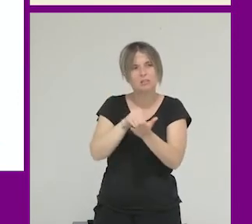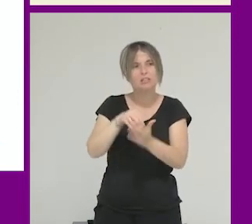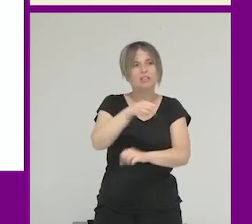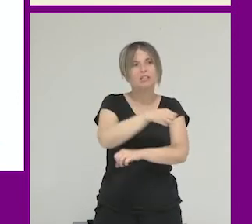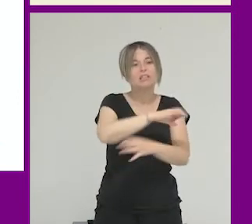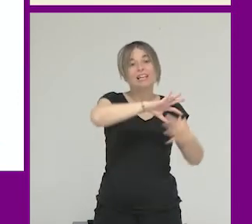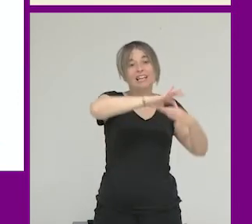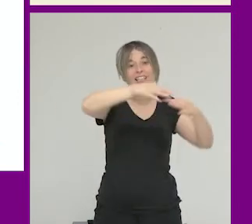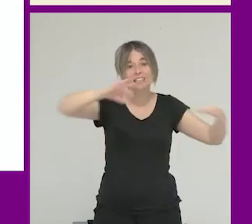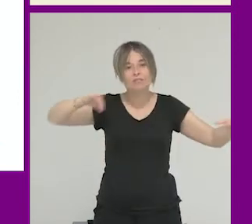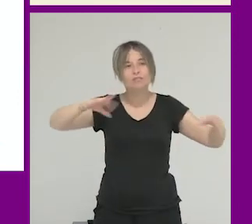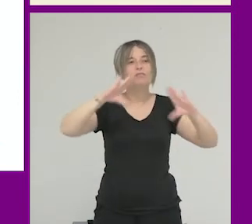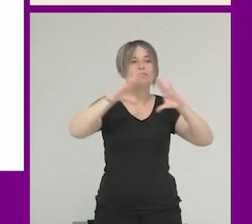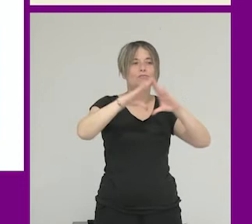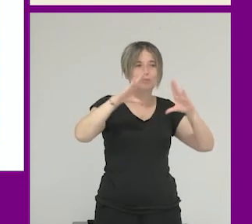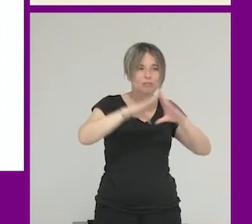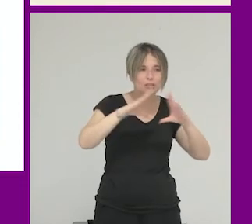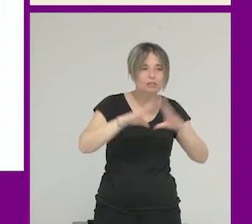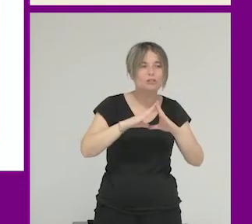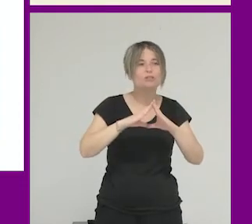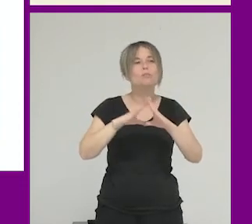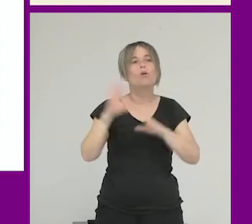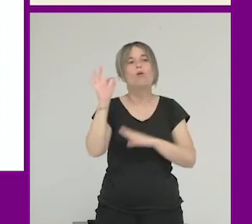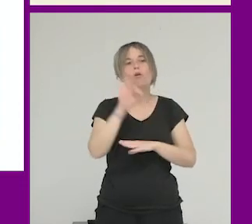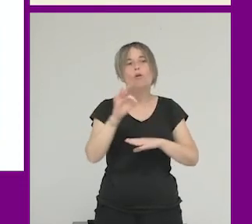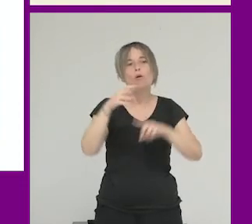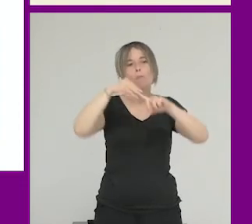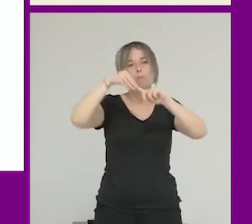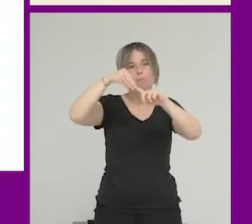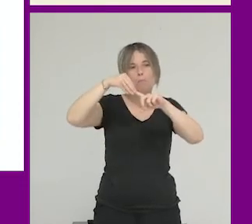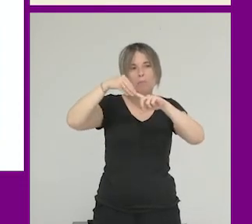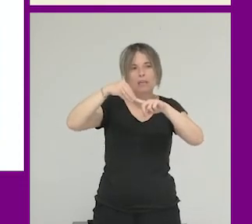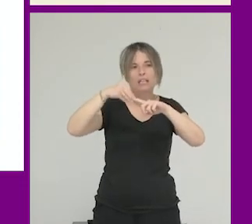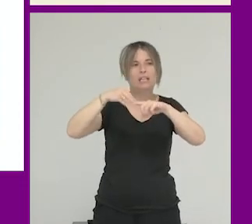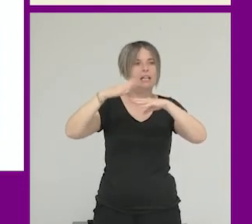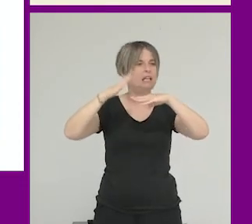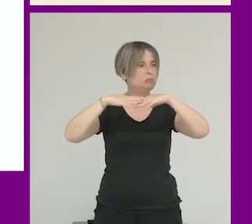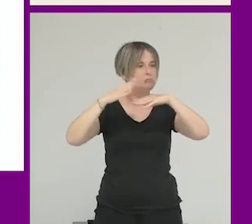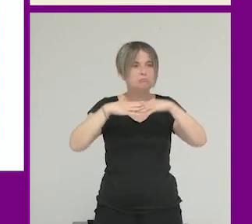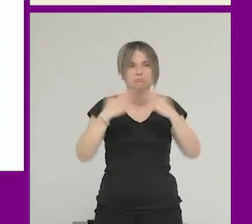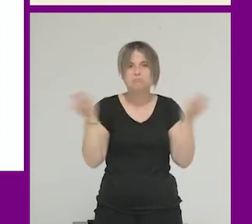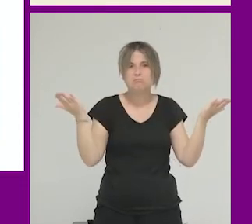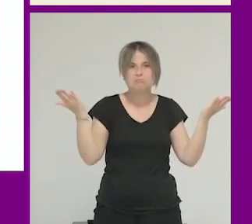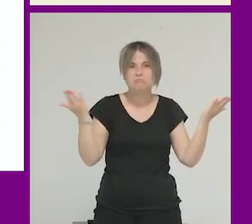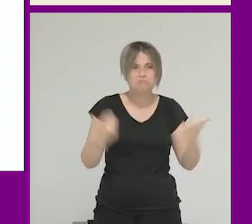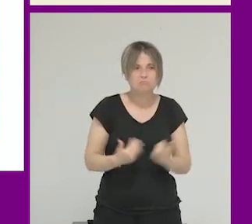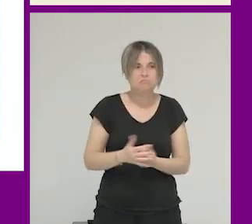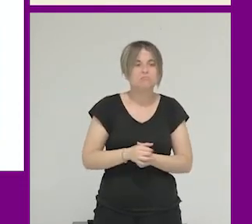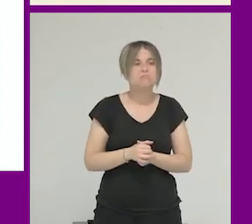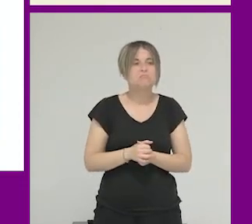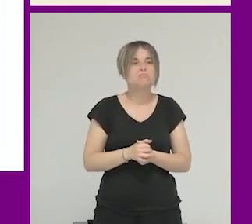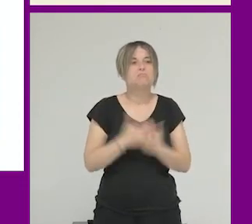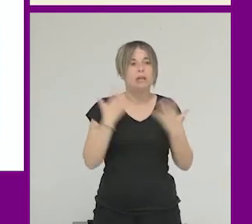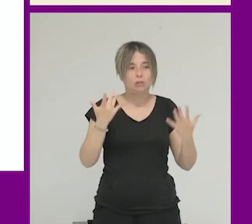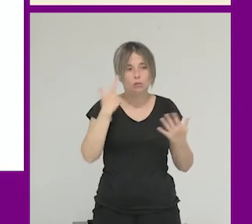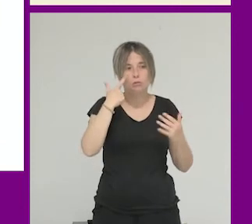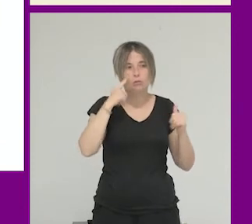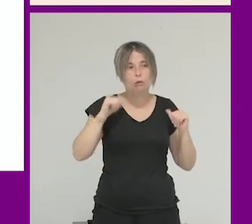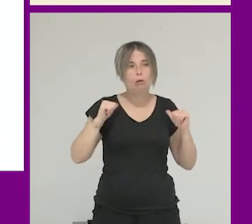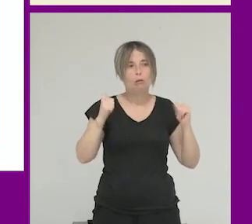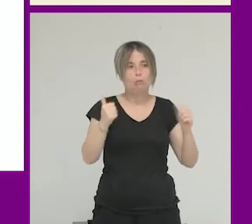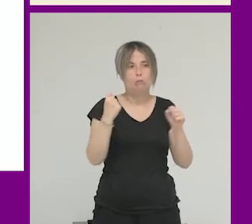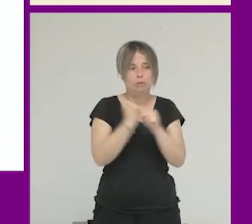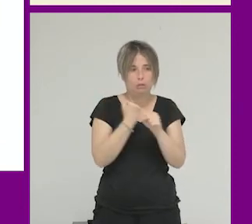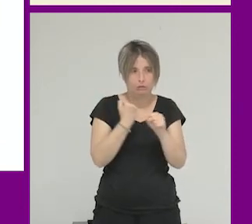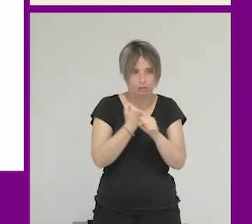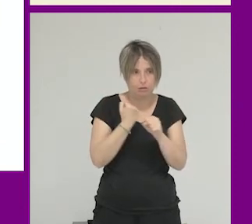hori, feminismoa edo gutxienez ez patriarkala izatea. Horregatik nahi izan dut lana hasi eta aurkezpen hau